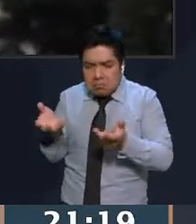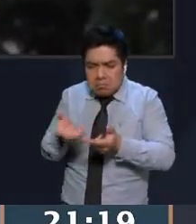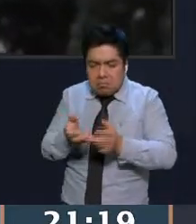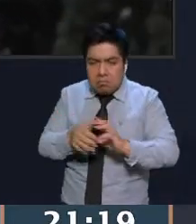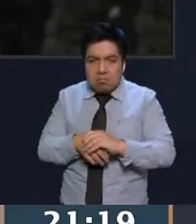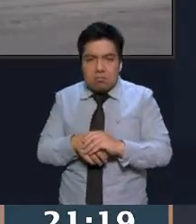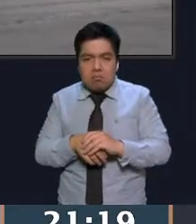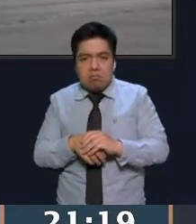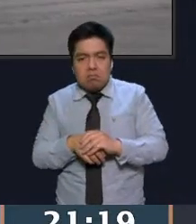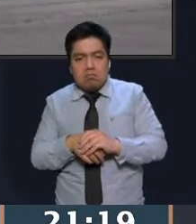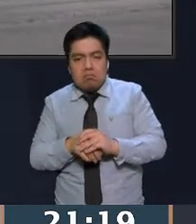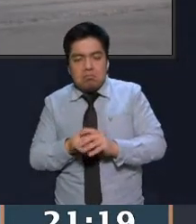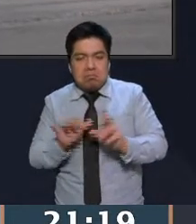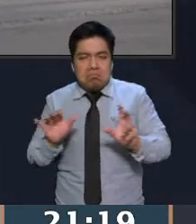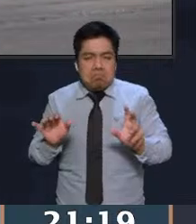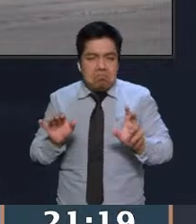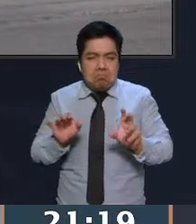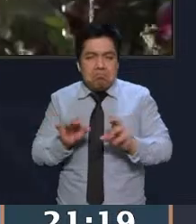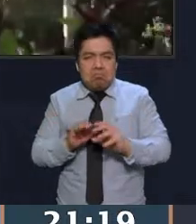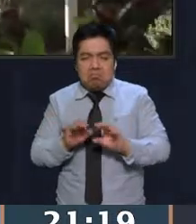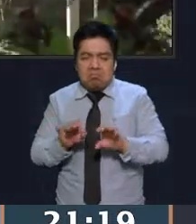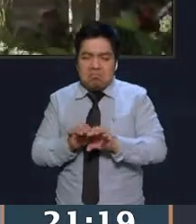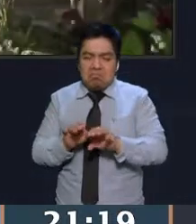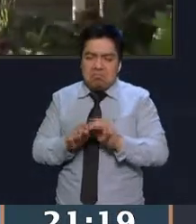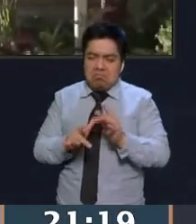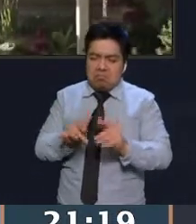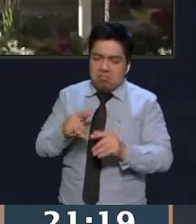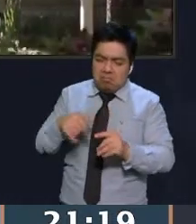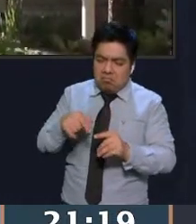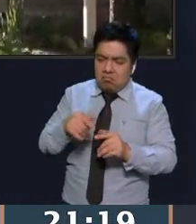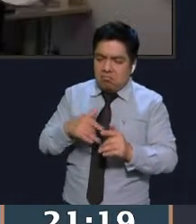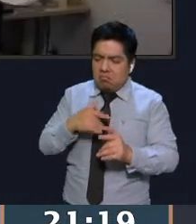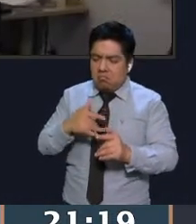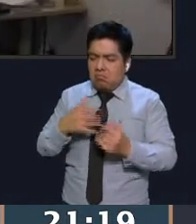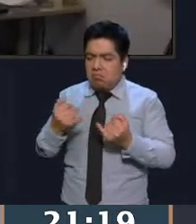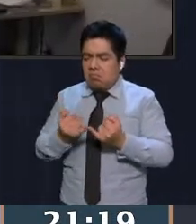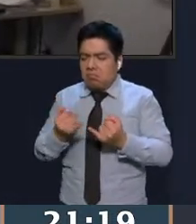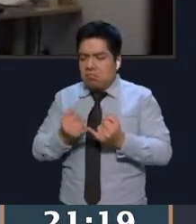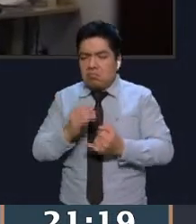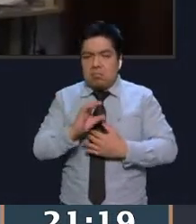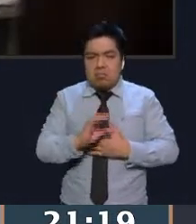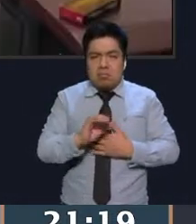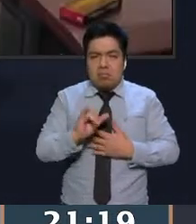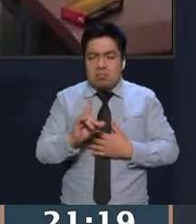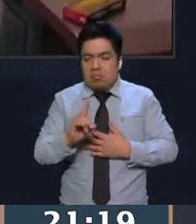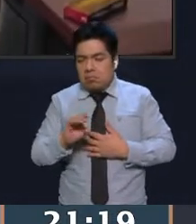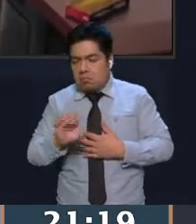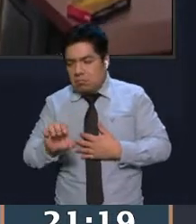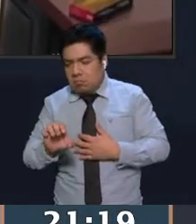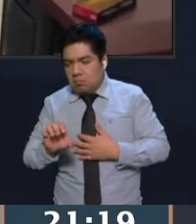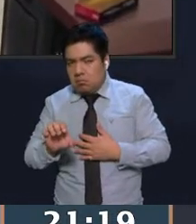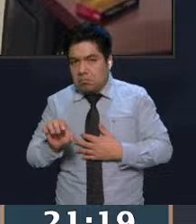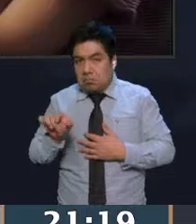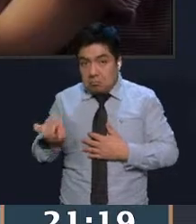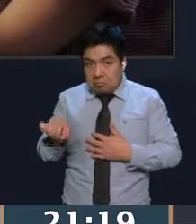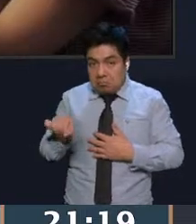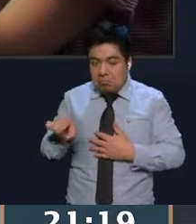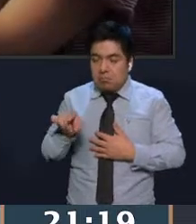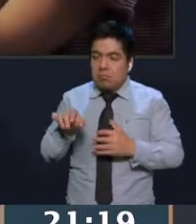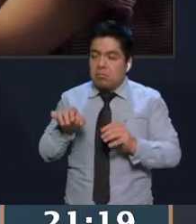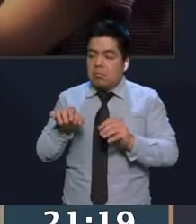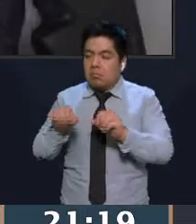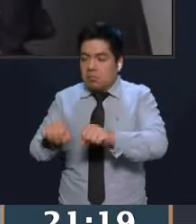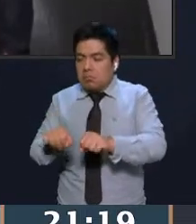Digamos que es sintomático lo que pasó con el caso CIDE, porque se captura al mismo